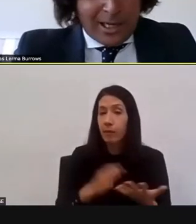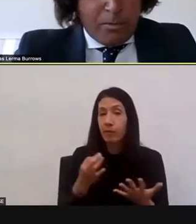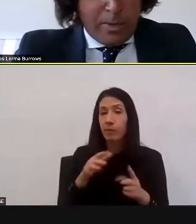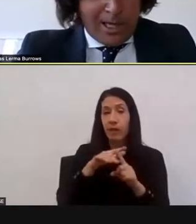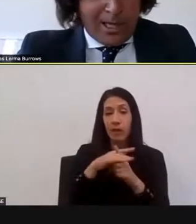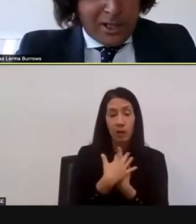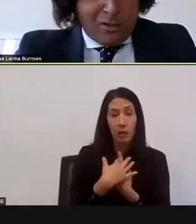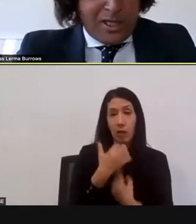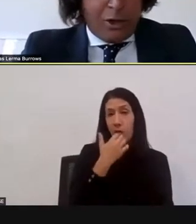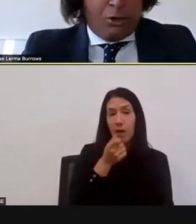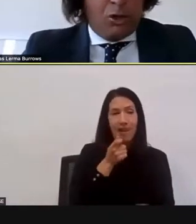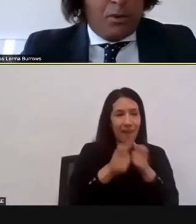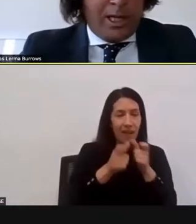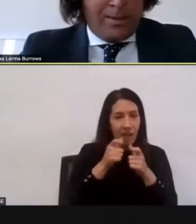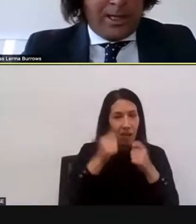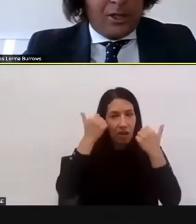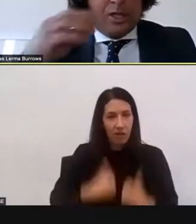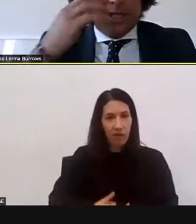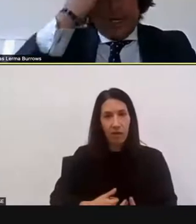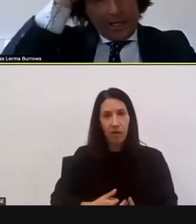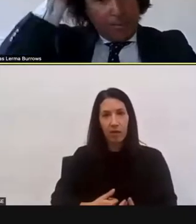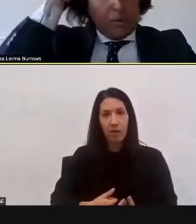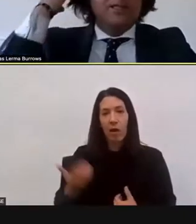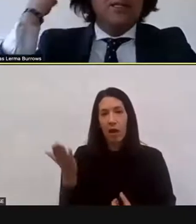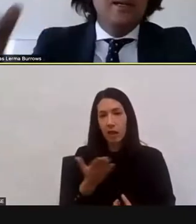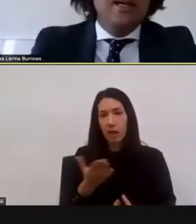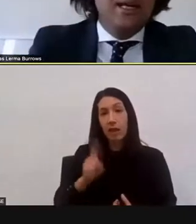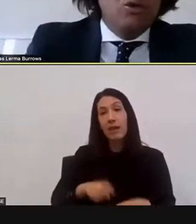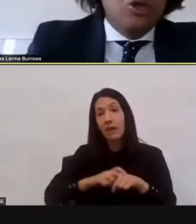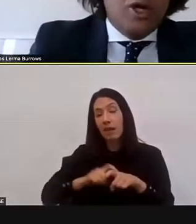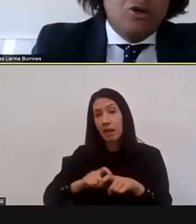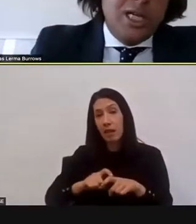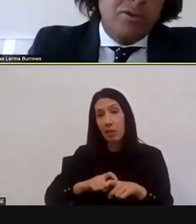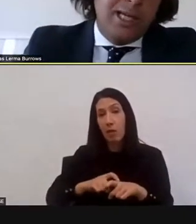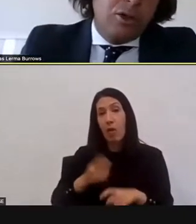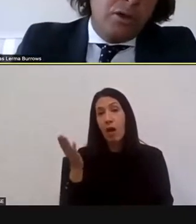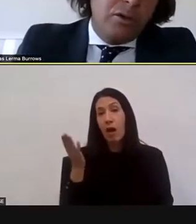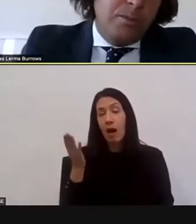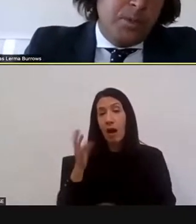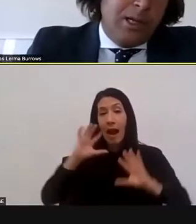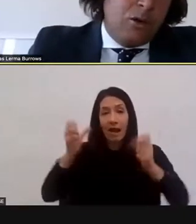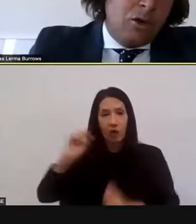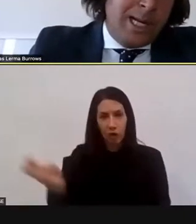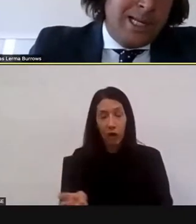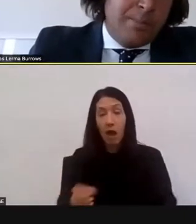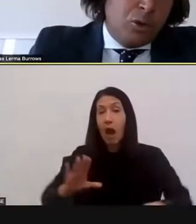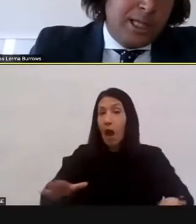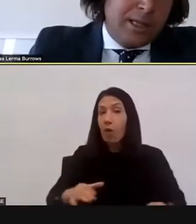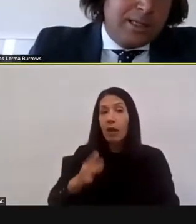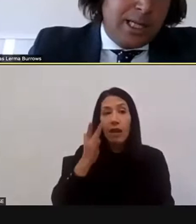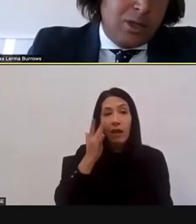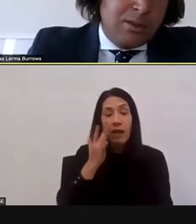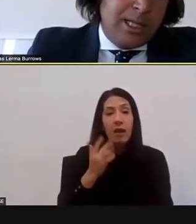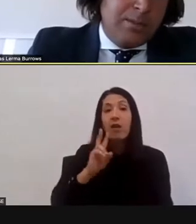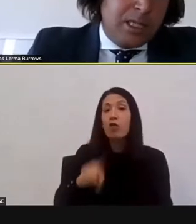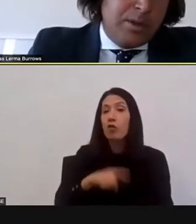agresión verbal, la agresión física y otro tipo de agresiones. Es importante que incluso aunque no sea un delito de odio, el Código Penal ya protege en este